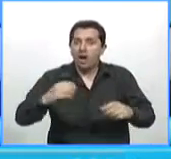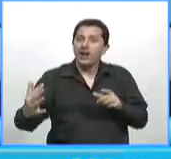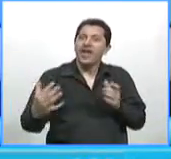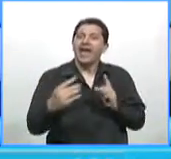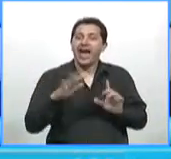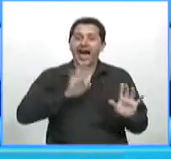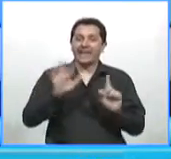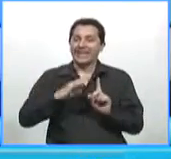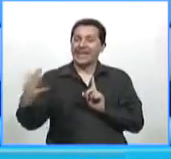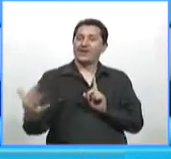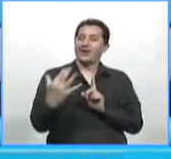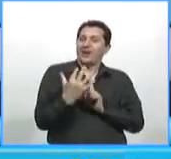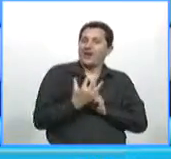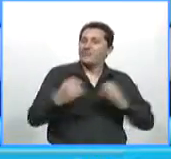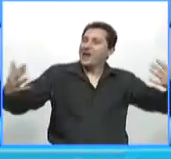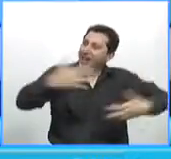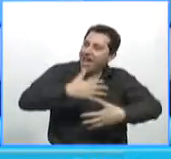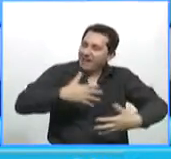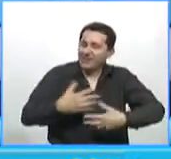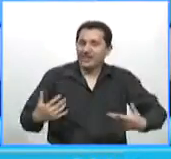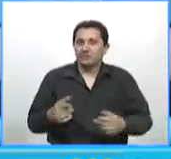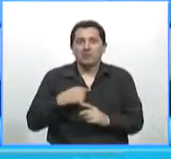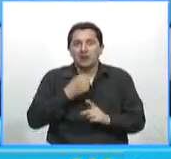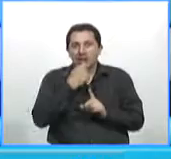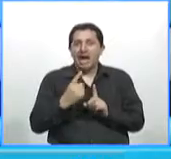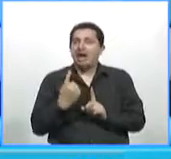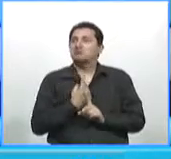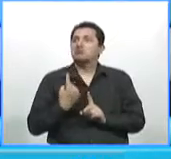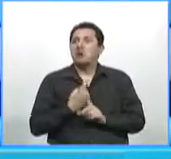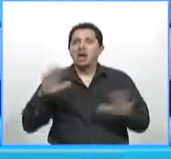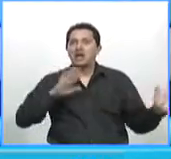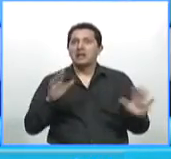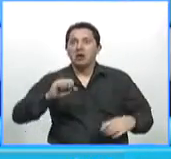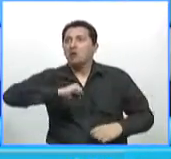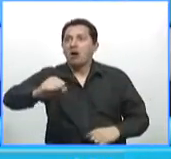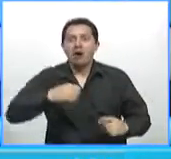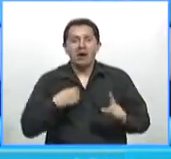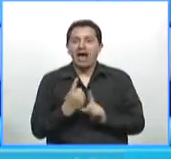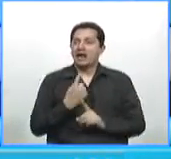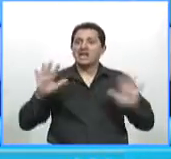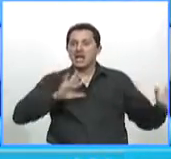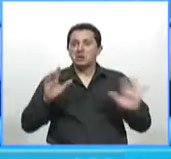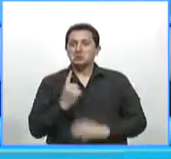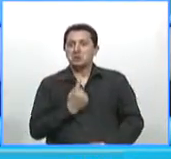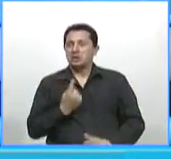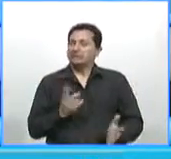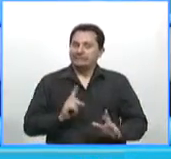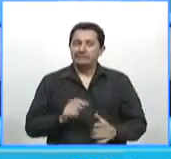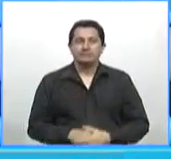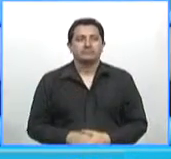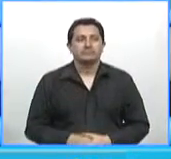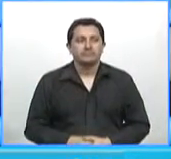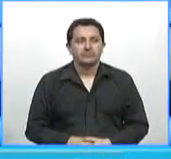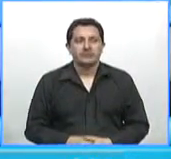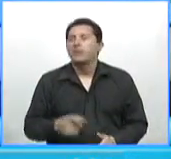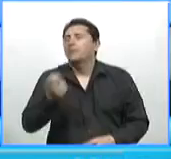queda medio separado, así que... Se fue tomando conciencia. Sí, me encantó, sí, la verdad que estuvo buena. Quiero apelar a una pregunta personal. Viste que en